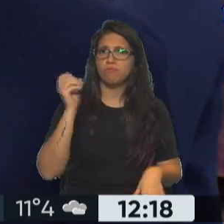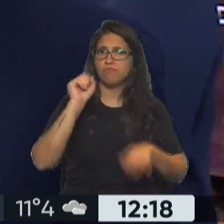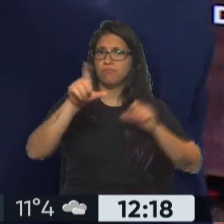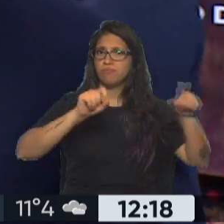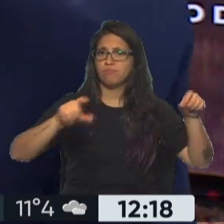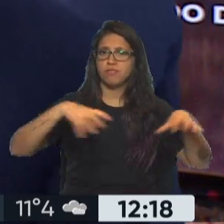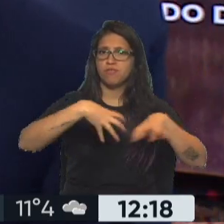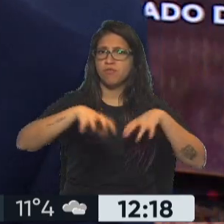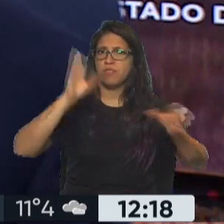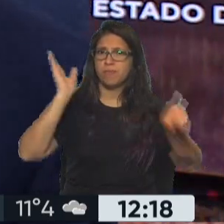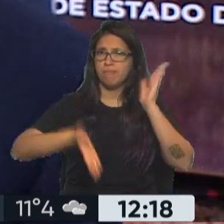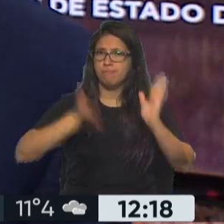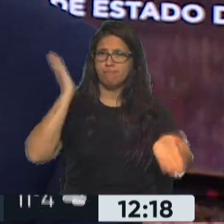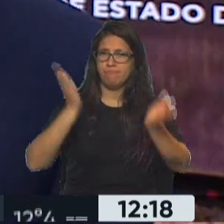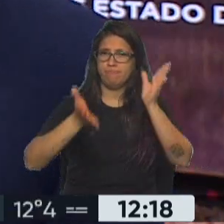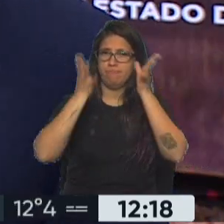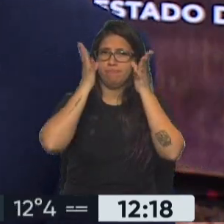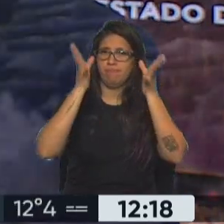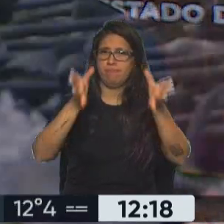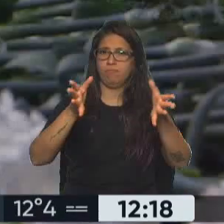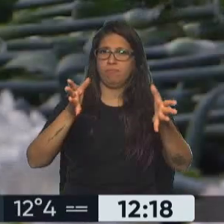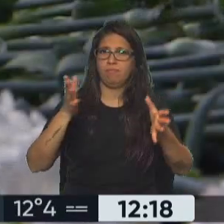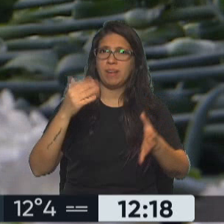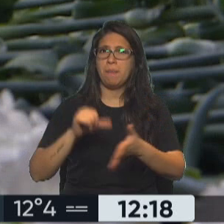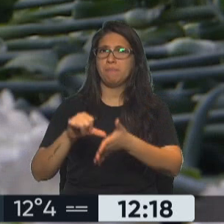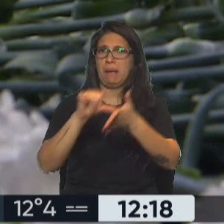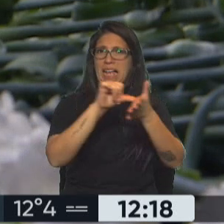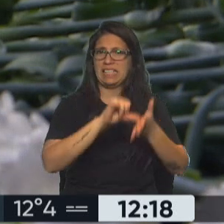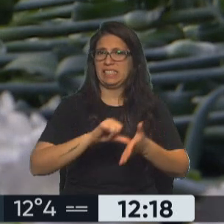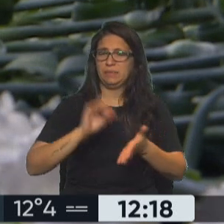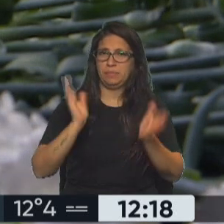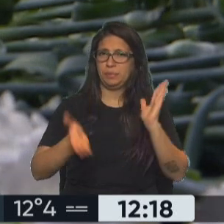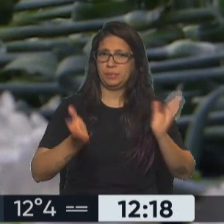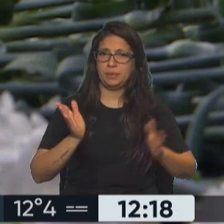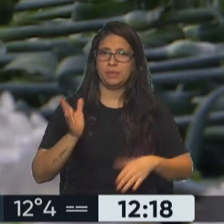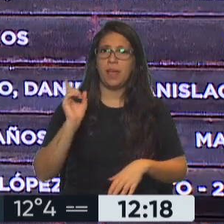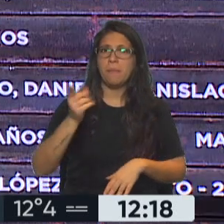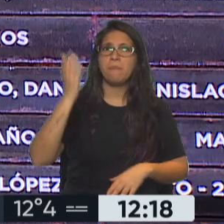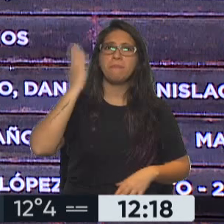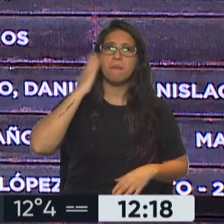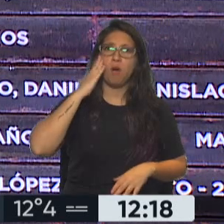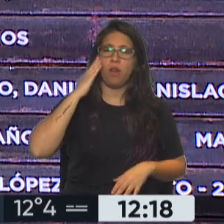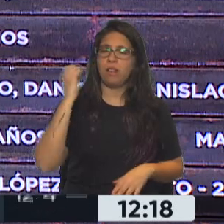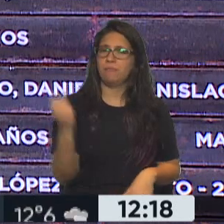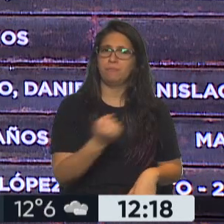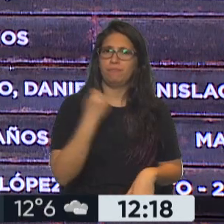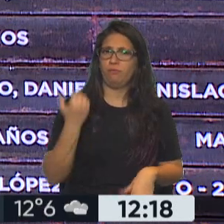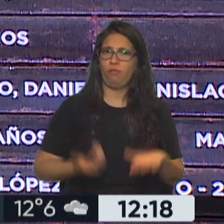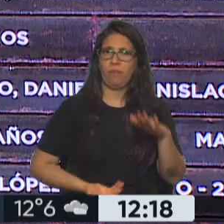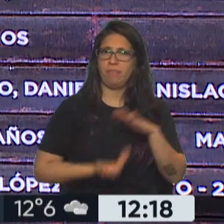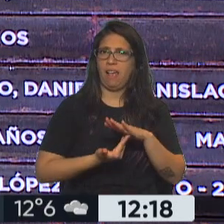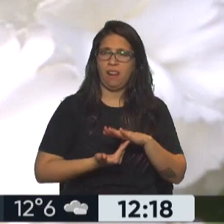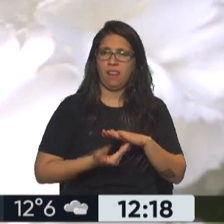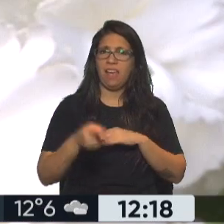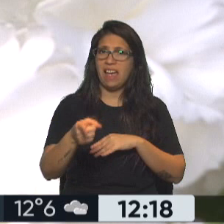los órganos represivos actuaron de un modo transnacional. Lo segundo es que es un ejercicio de memoria que es indispensable porque es la